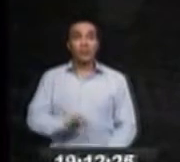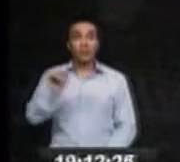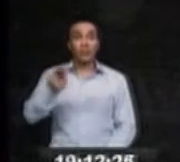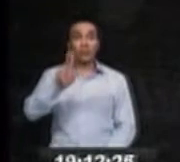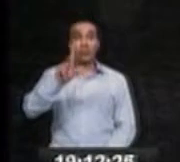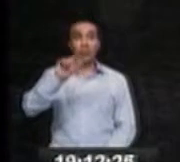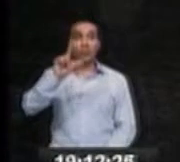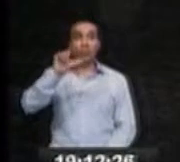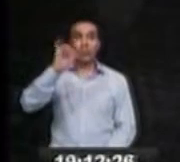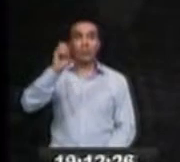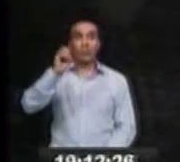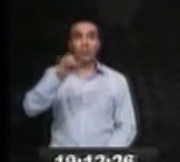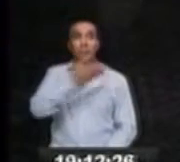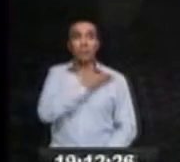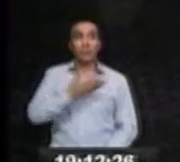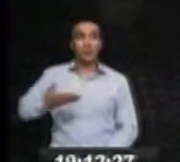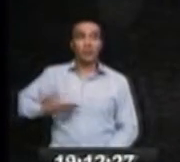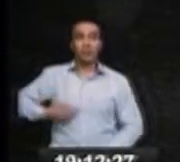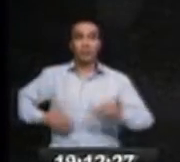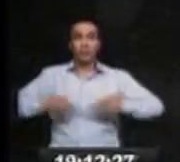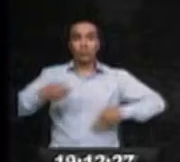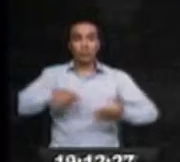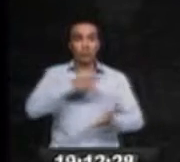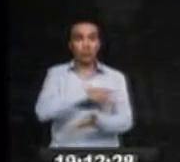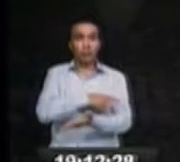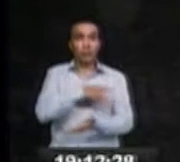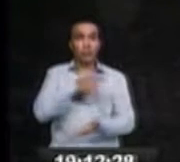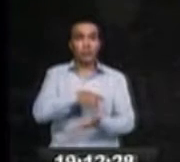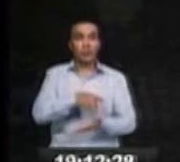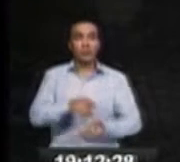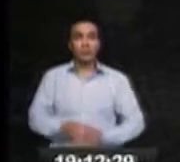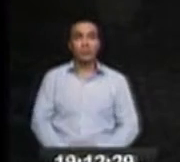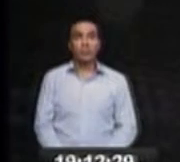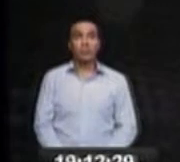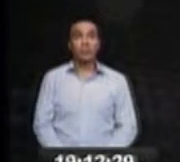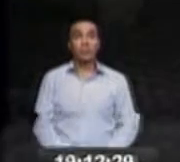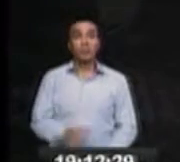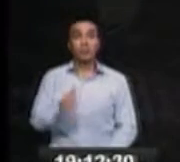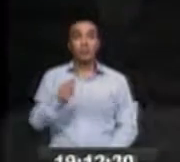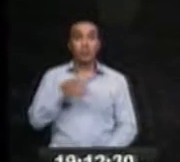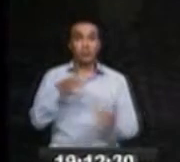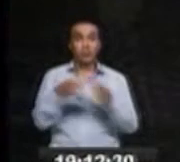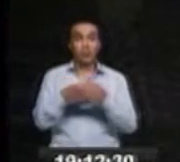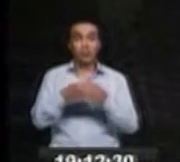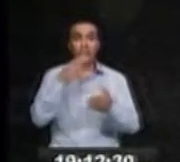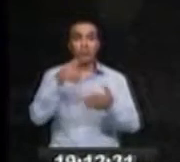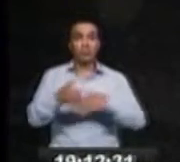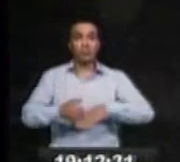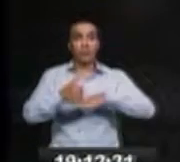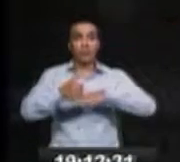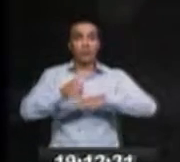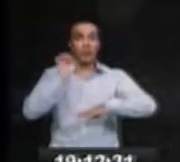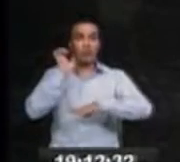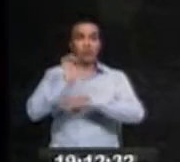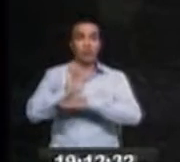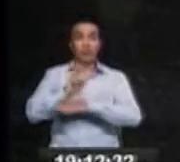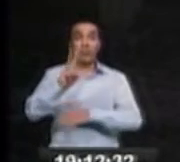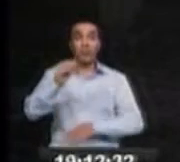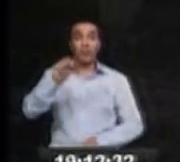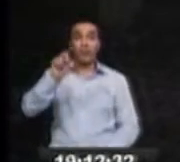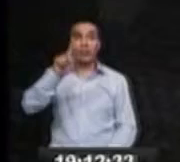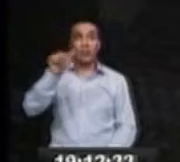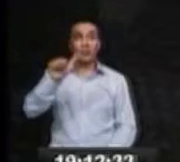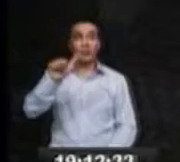Arrieta Escobar, presidente de la Corte Provincial de Justicia de Pichincha y de la Asociación de Magistrados del Ecuador, Vanessa Aguirre